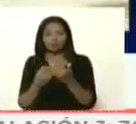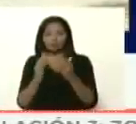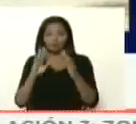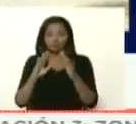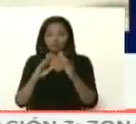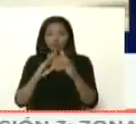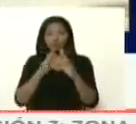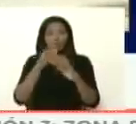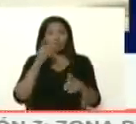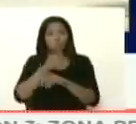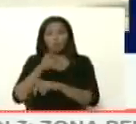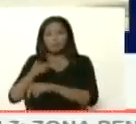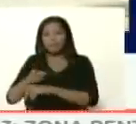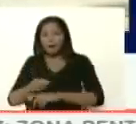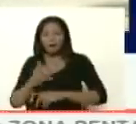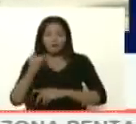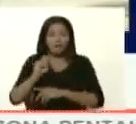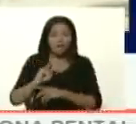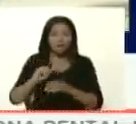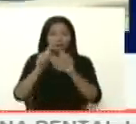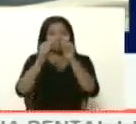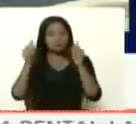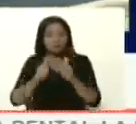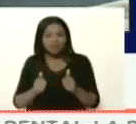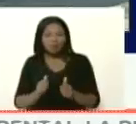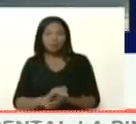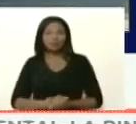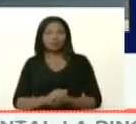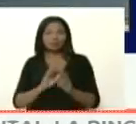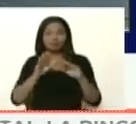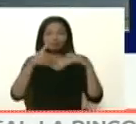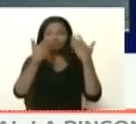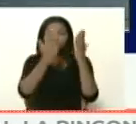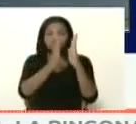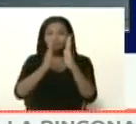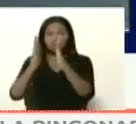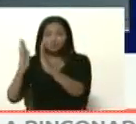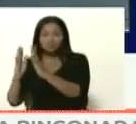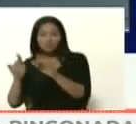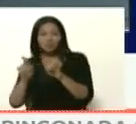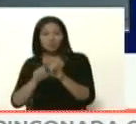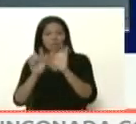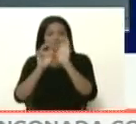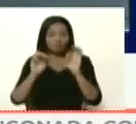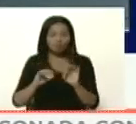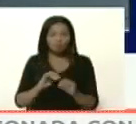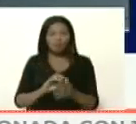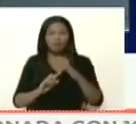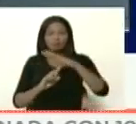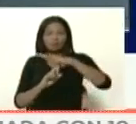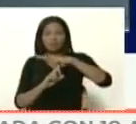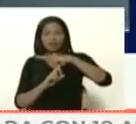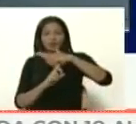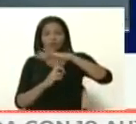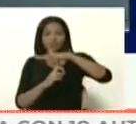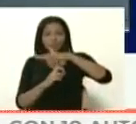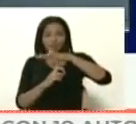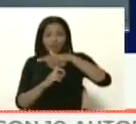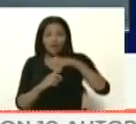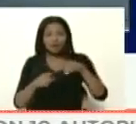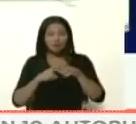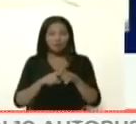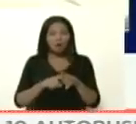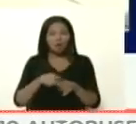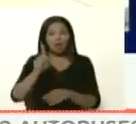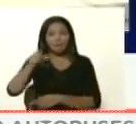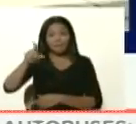y establecer pues también el reordenamiento en cuanto a la organización de los terminales, la vialidad, las